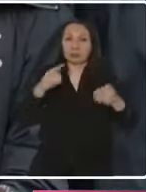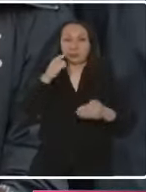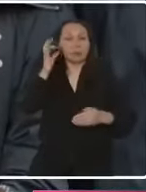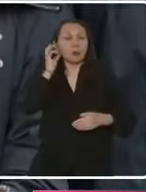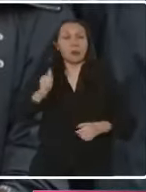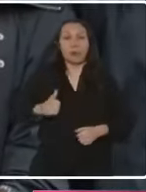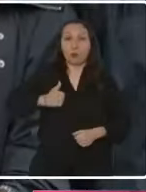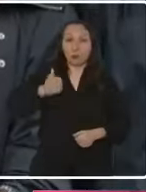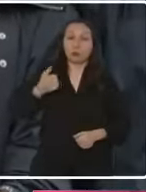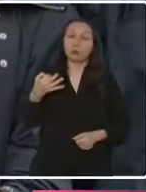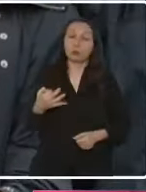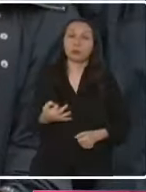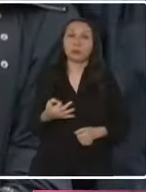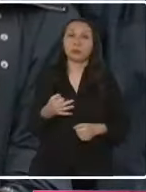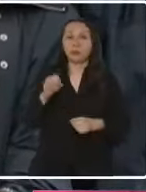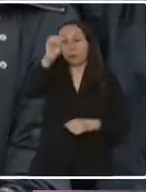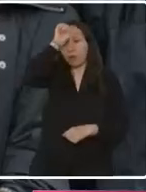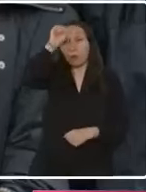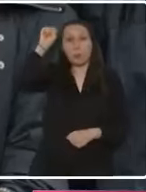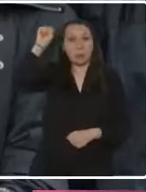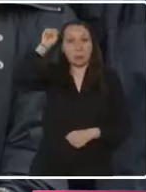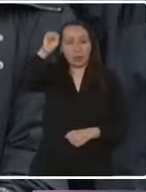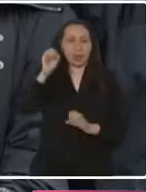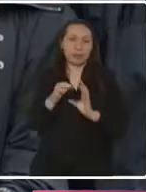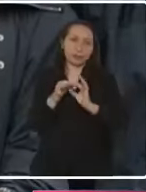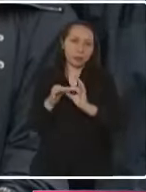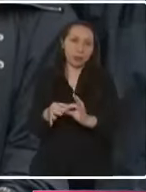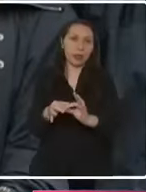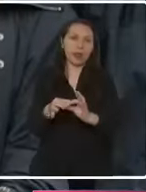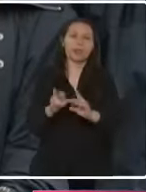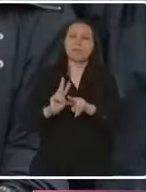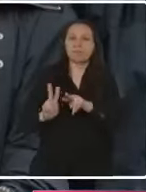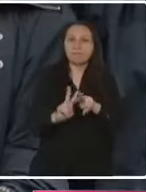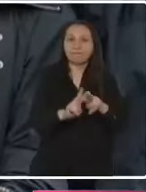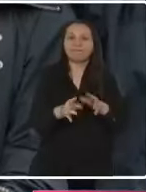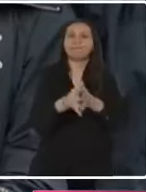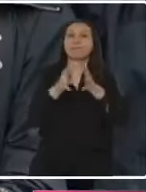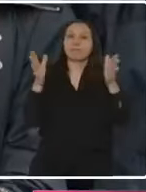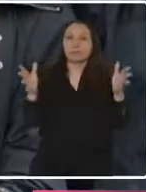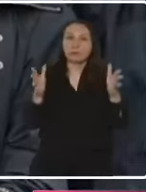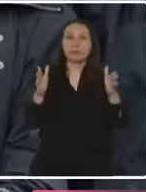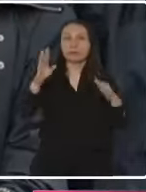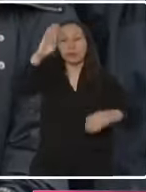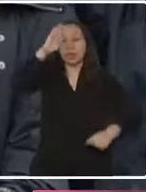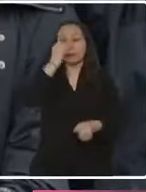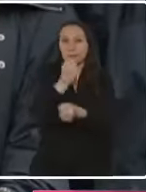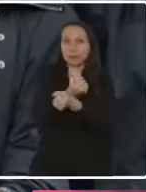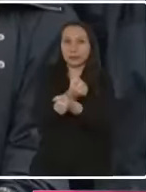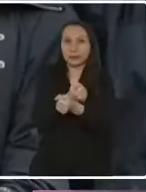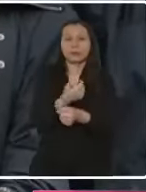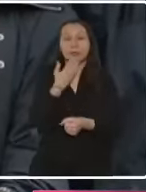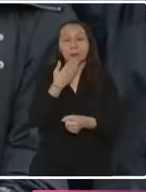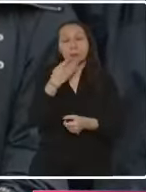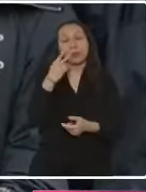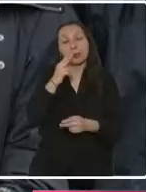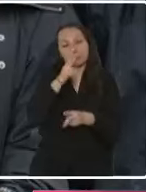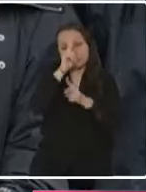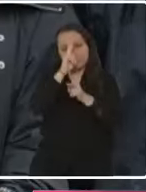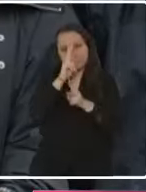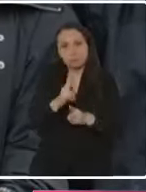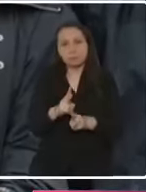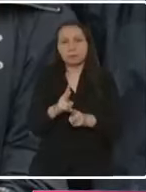de los voluntarios, por cierto, de bomberos, que están realizando una tremenda pega, de carabineros. Quiero también reconocer